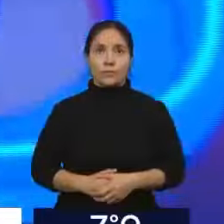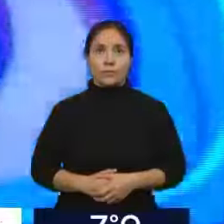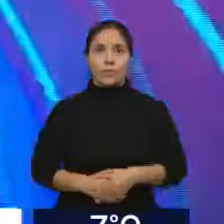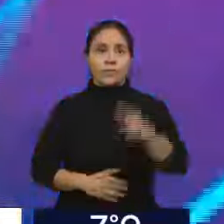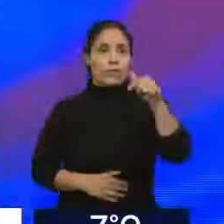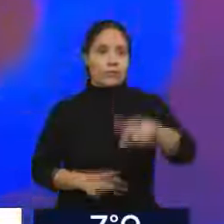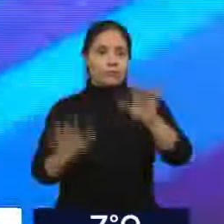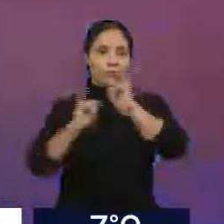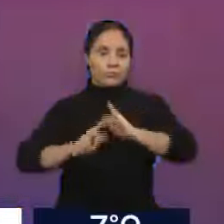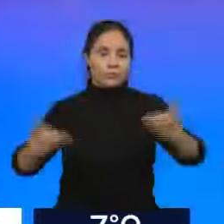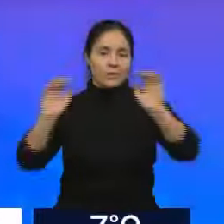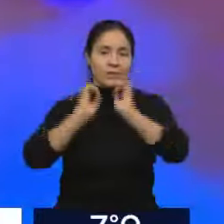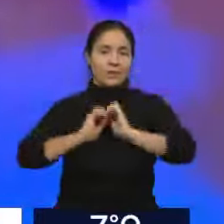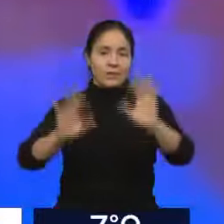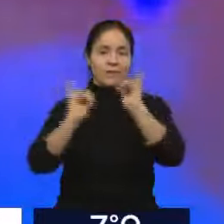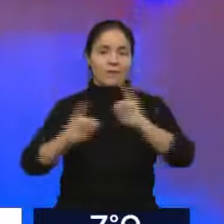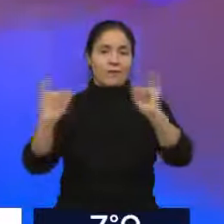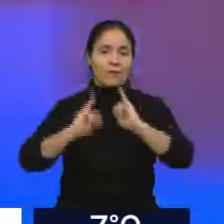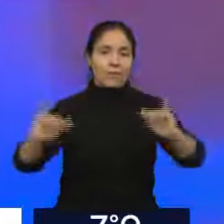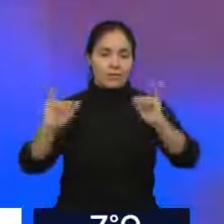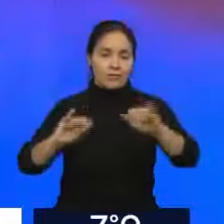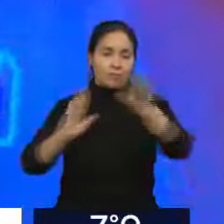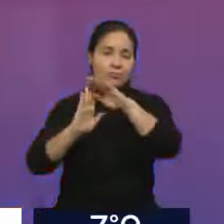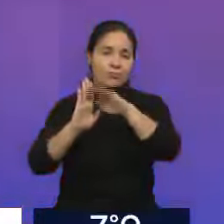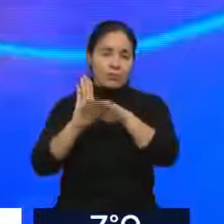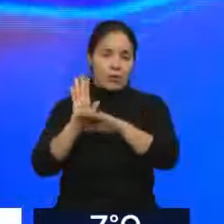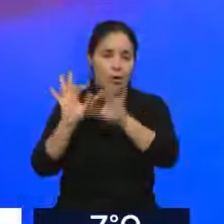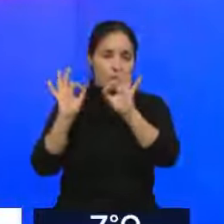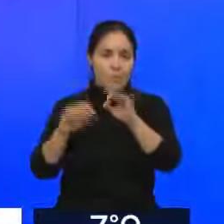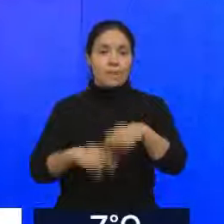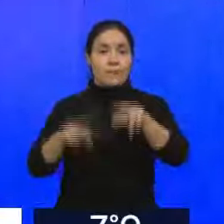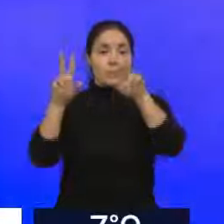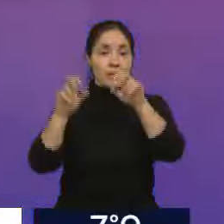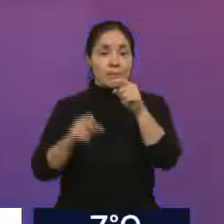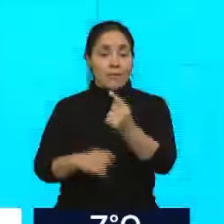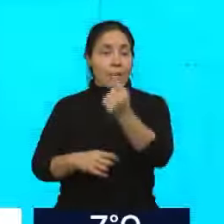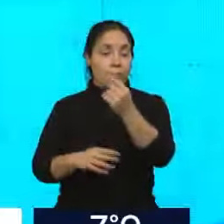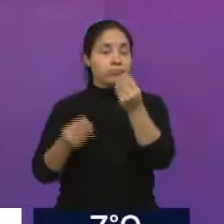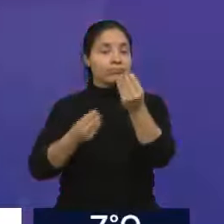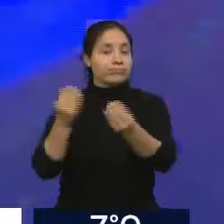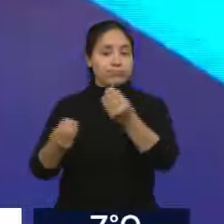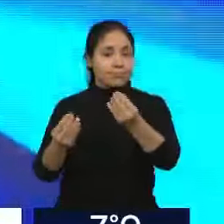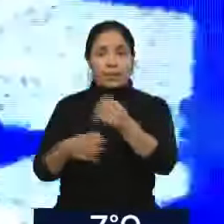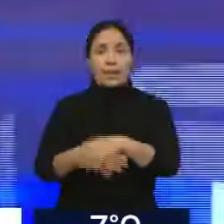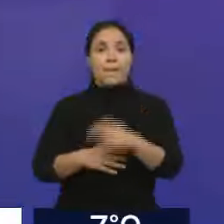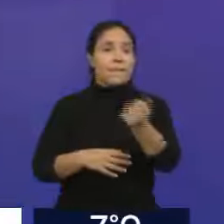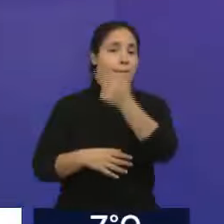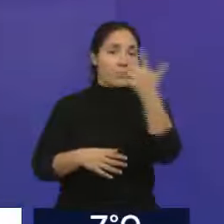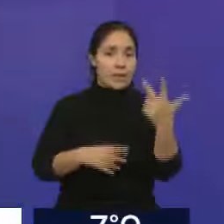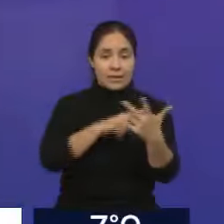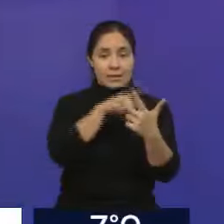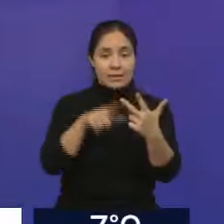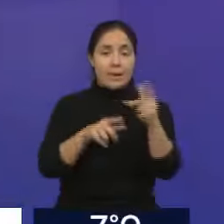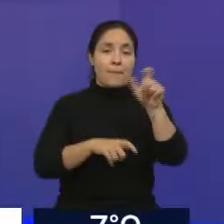Es hora de comenzar el desarrollo de la información que habíamos prometido. Uno de estos temas es el que tiene que ver con la detención de tres individuos tras